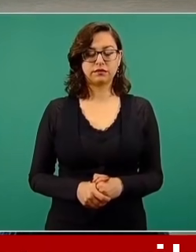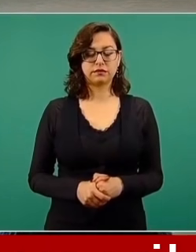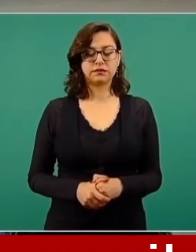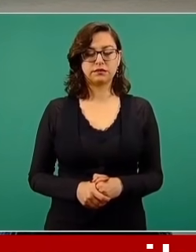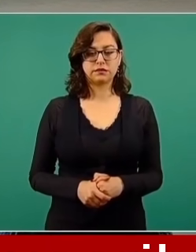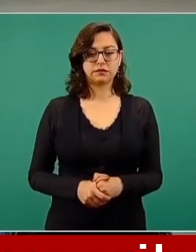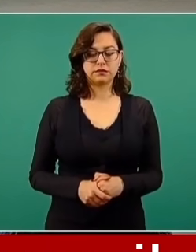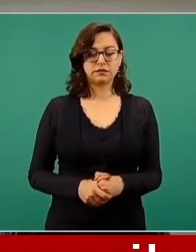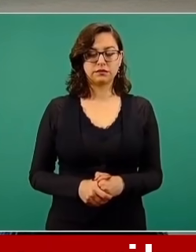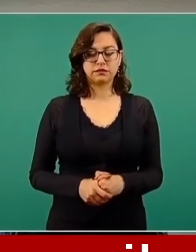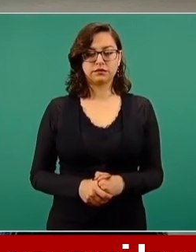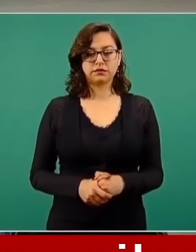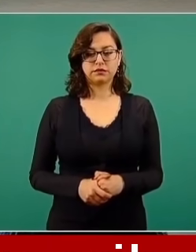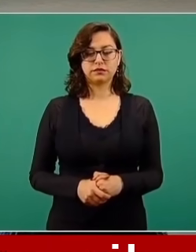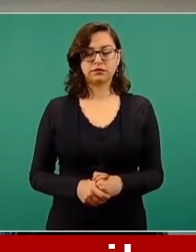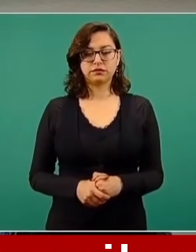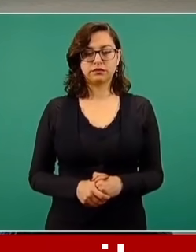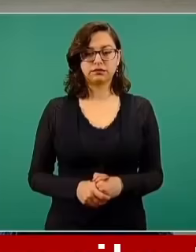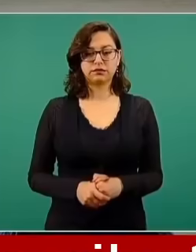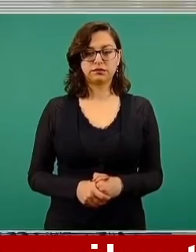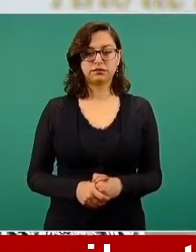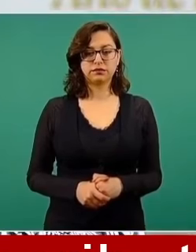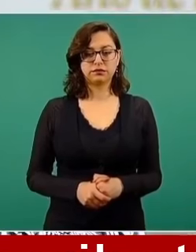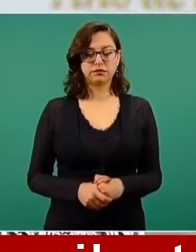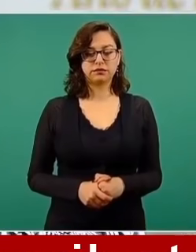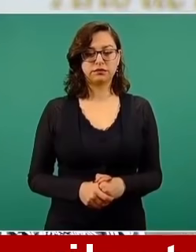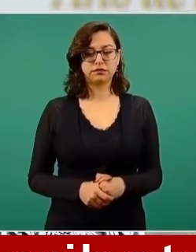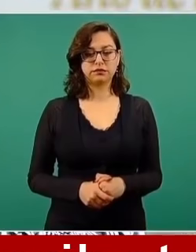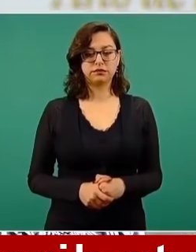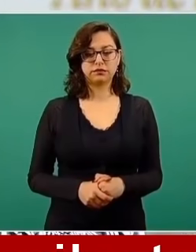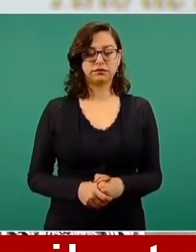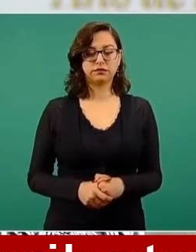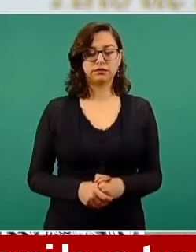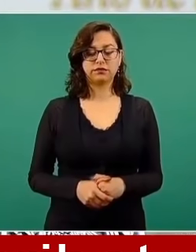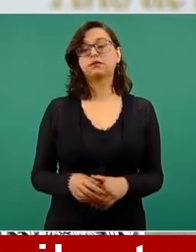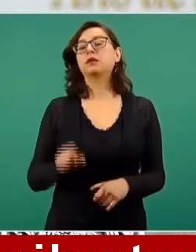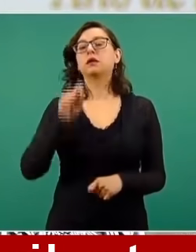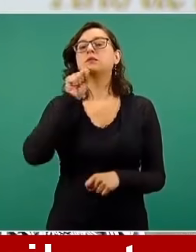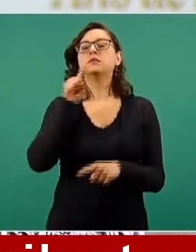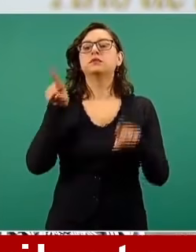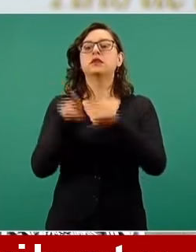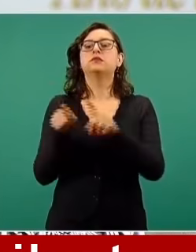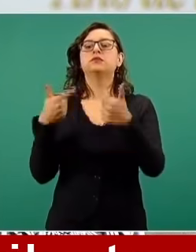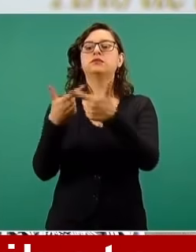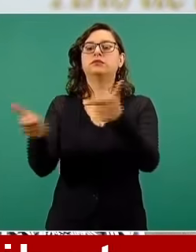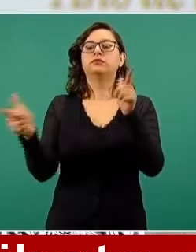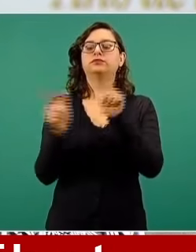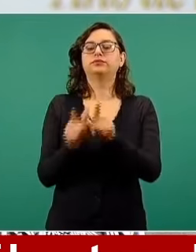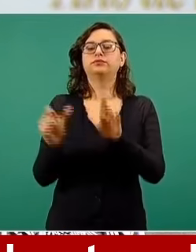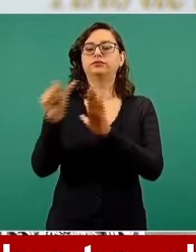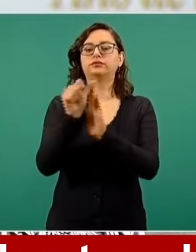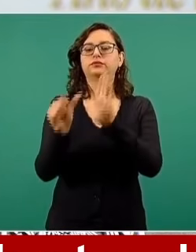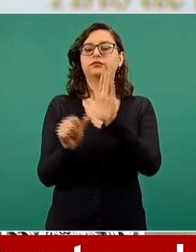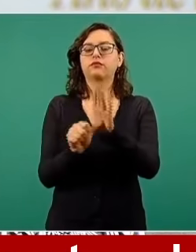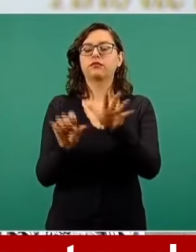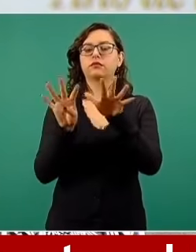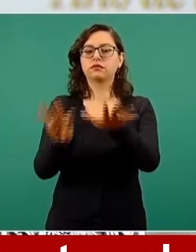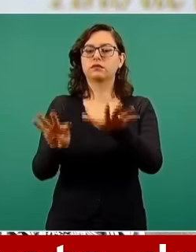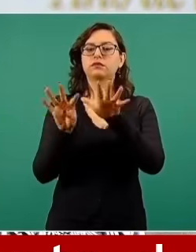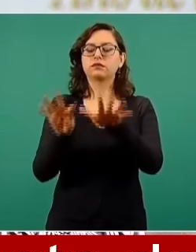estaba encargado del artículo 19 es